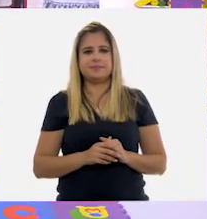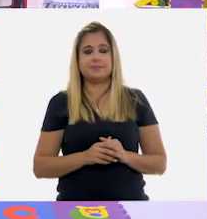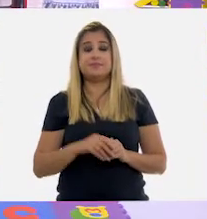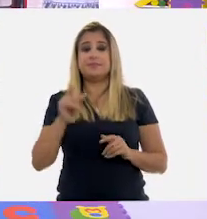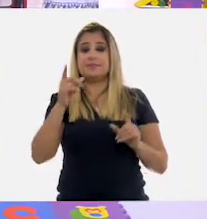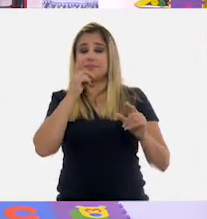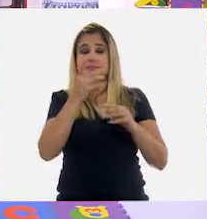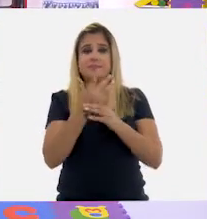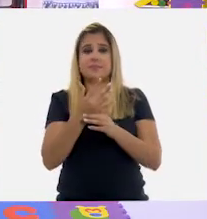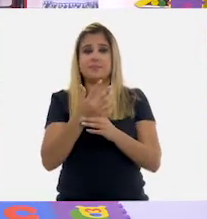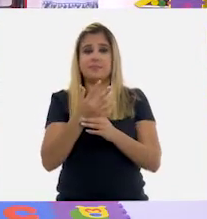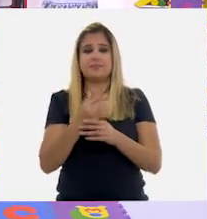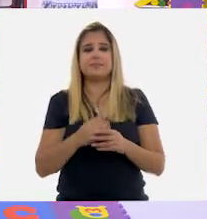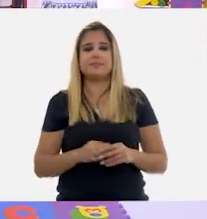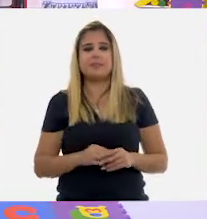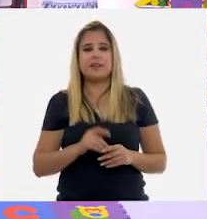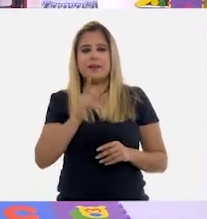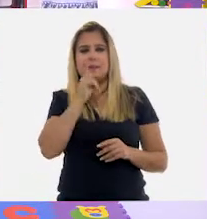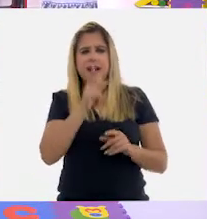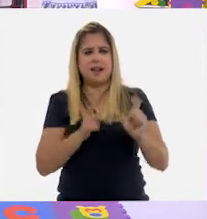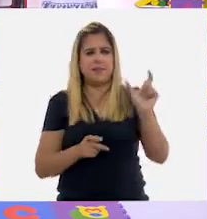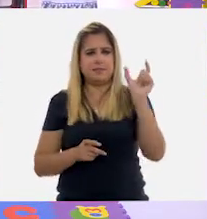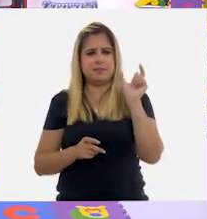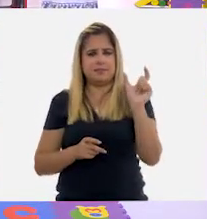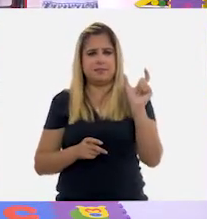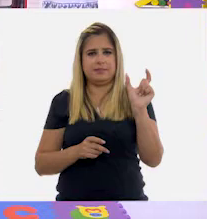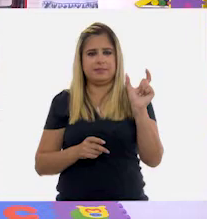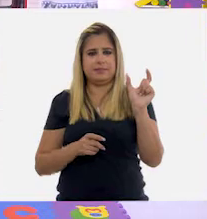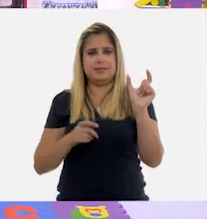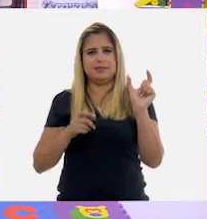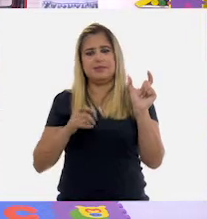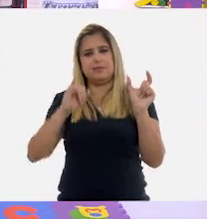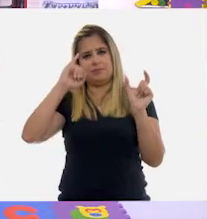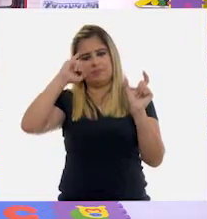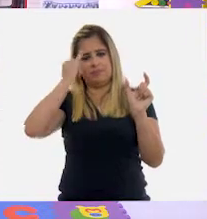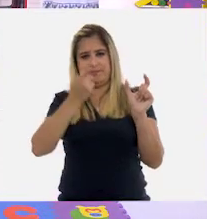Ahí dice ku.